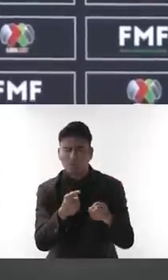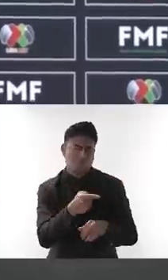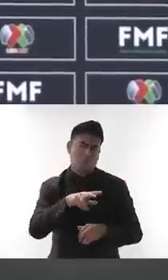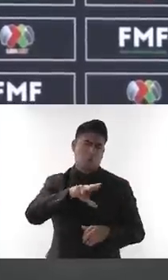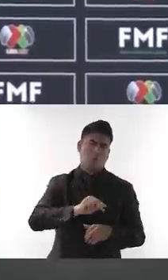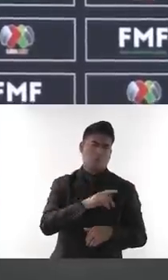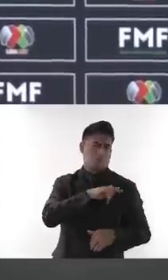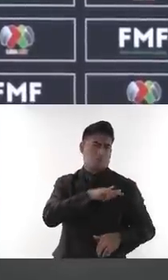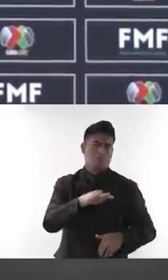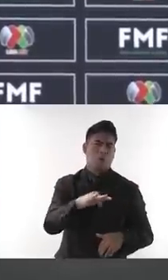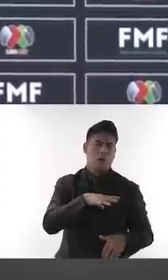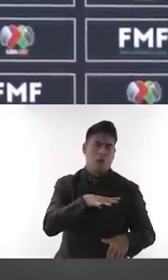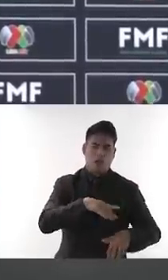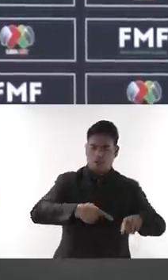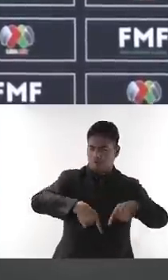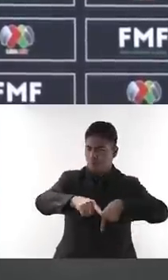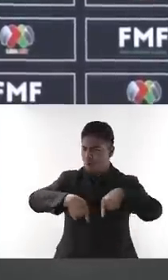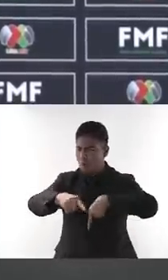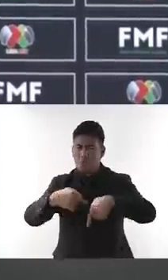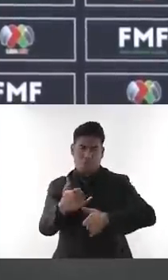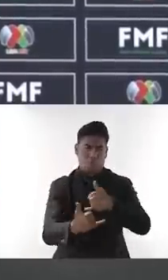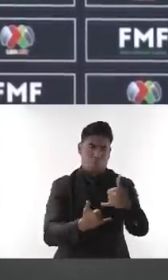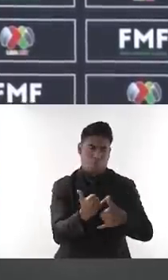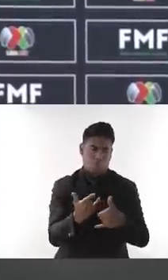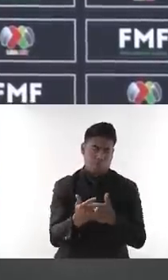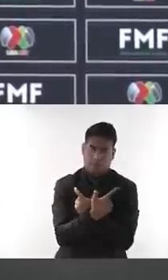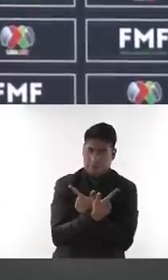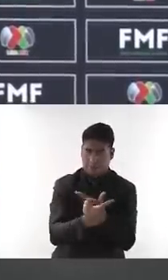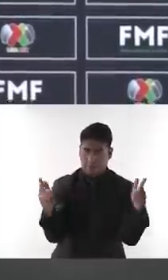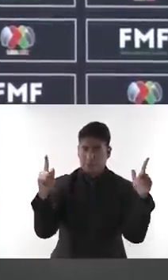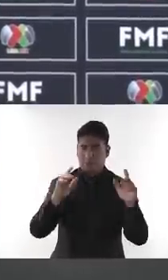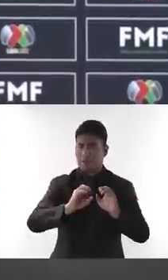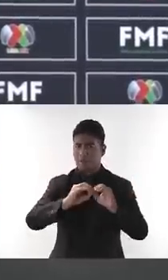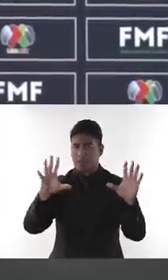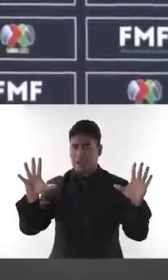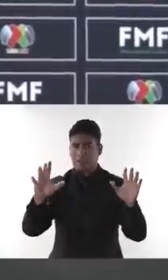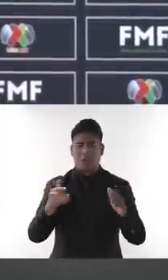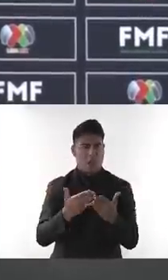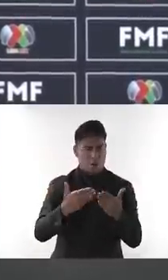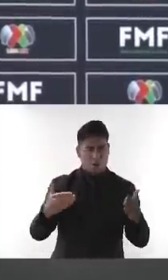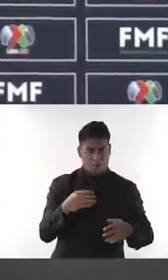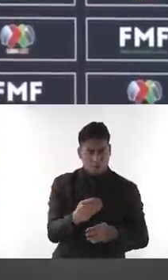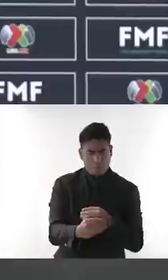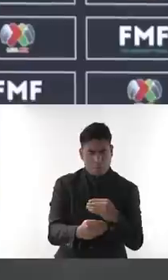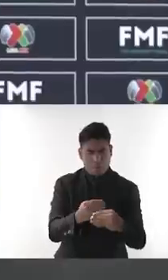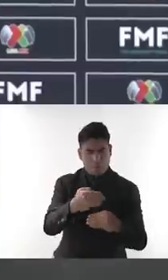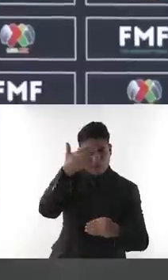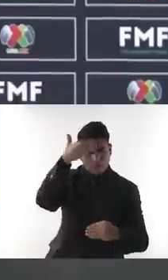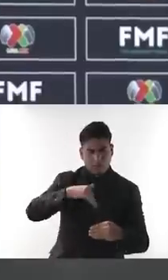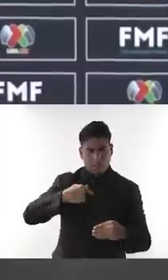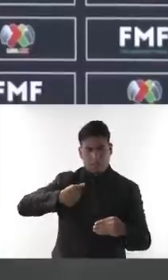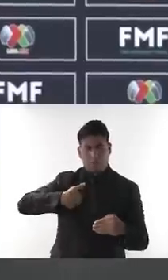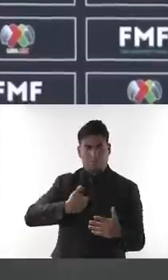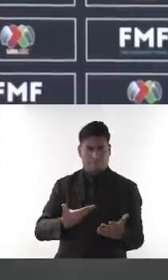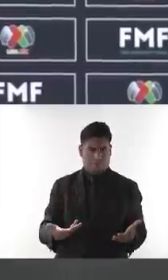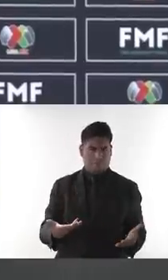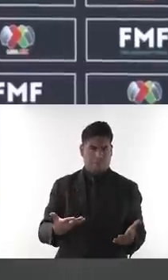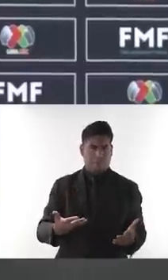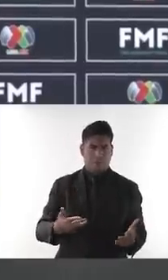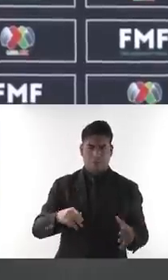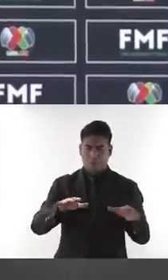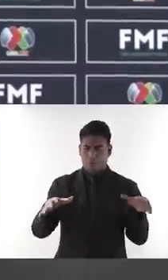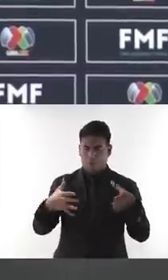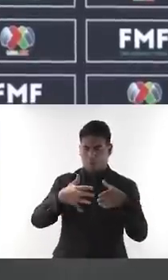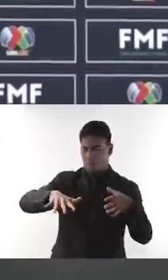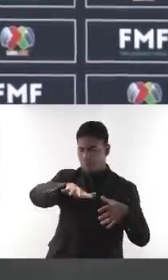pregunta del proceso de la autocrítica y la decisión de mantener al cuerpo